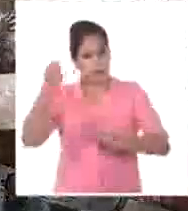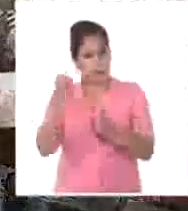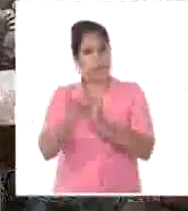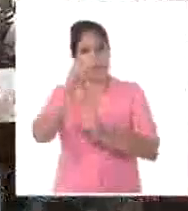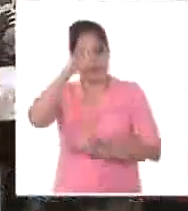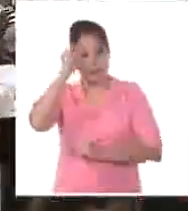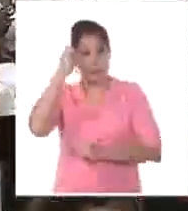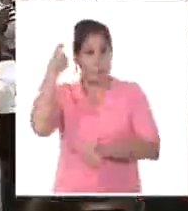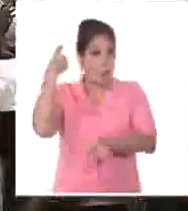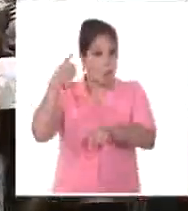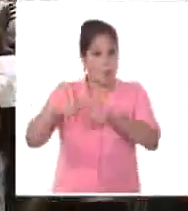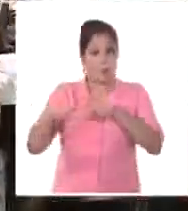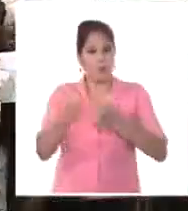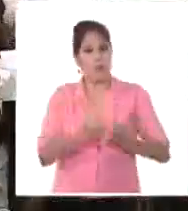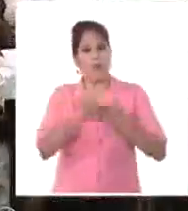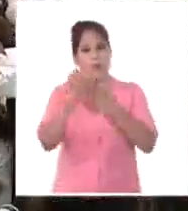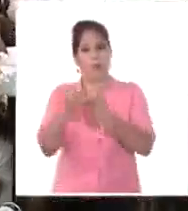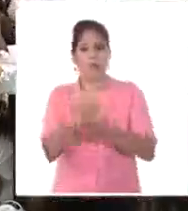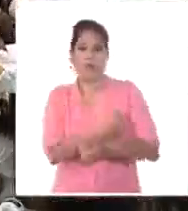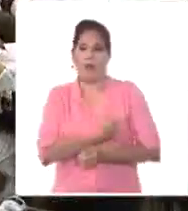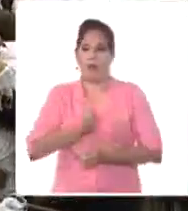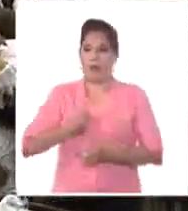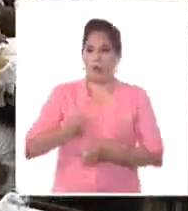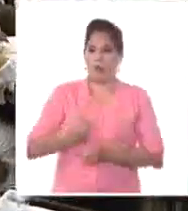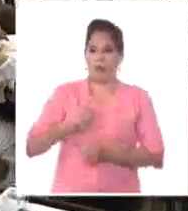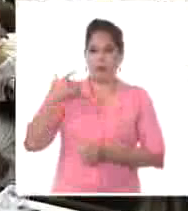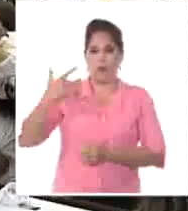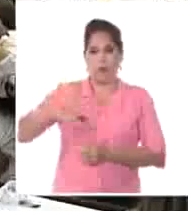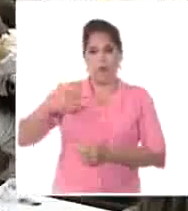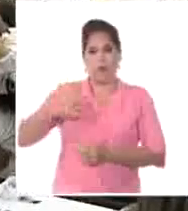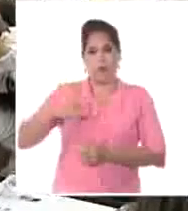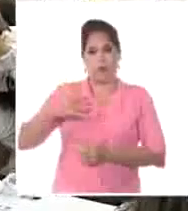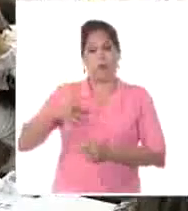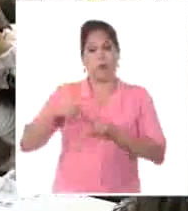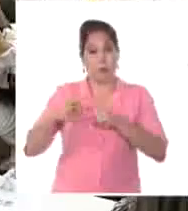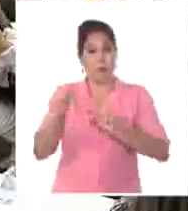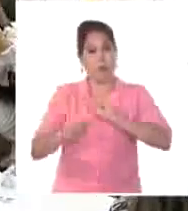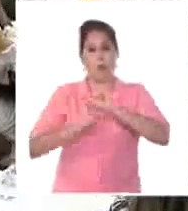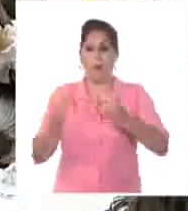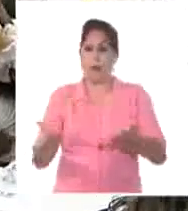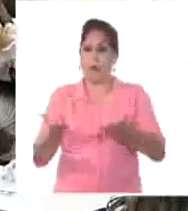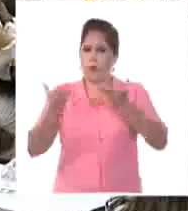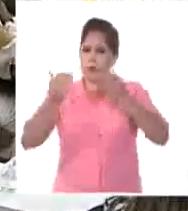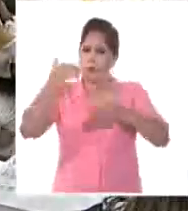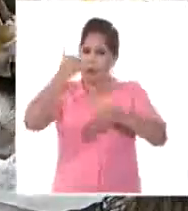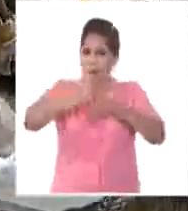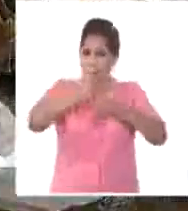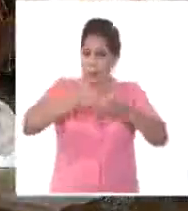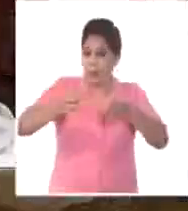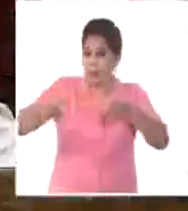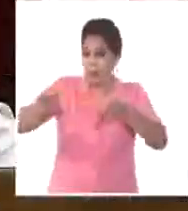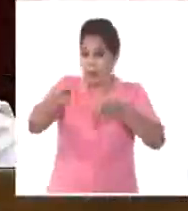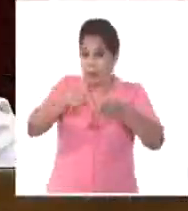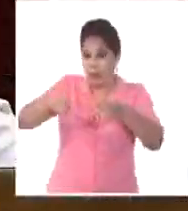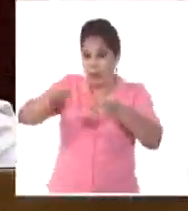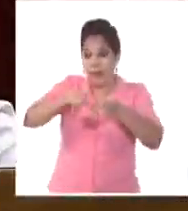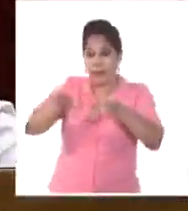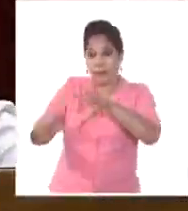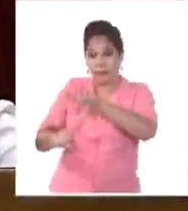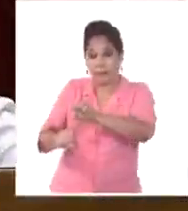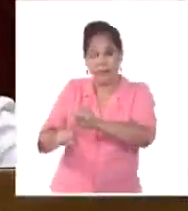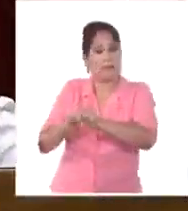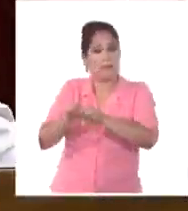Y nuestro invariable apoyo a los esfuerzos de la República Argentina para recuperar la soberanía sobre las Islas Malvinas, Georgia del